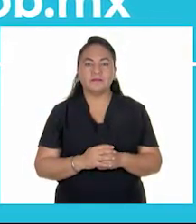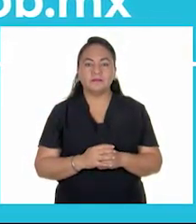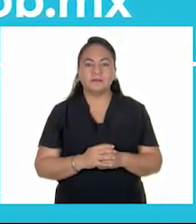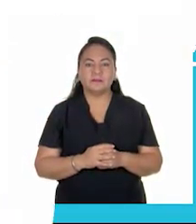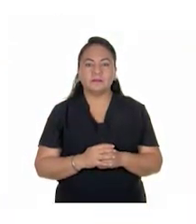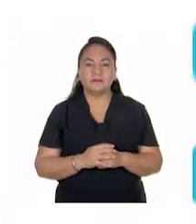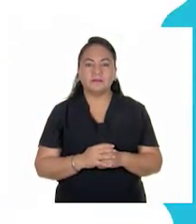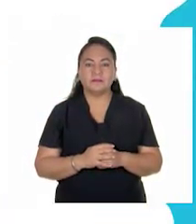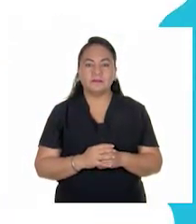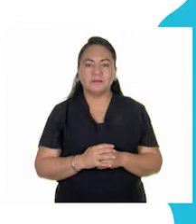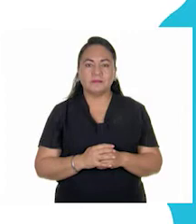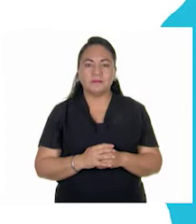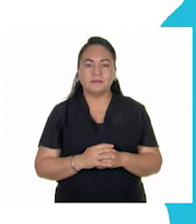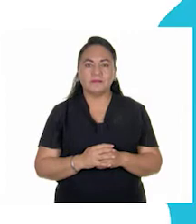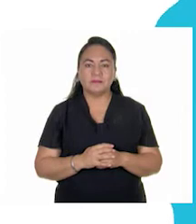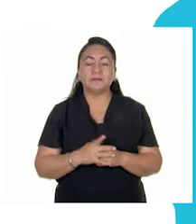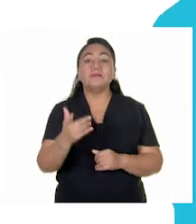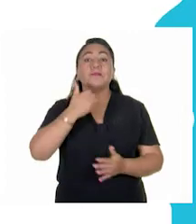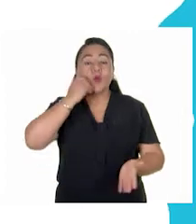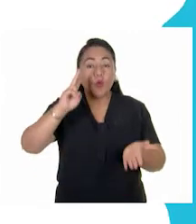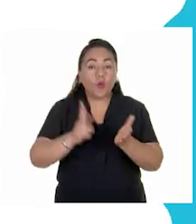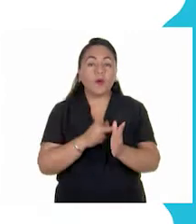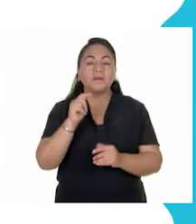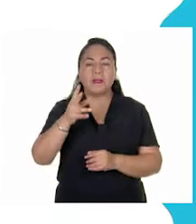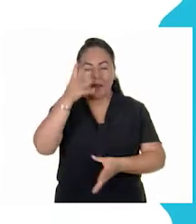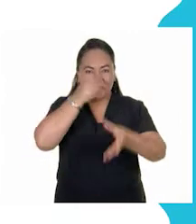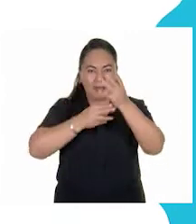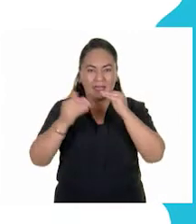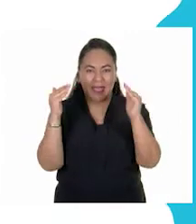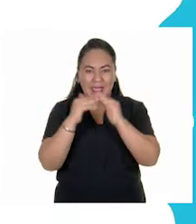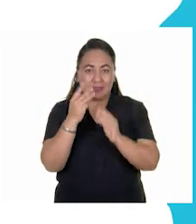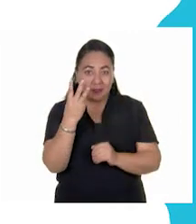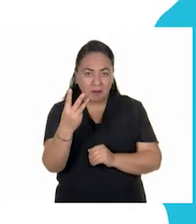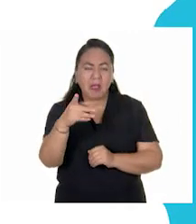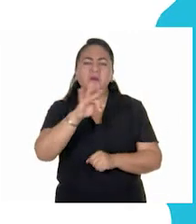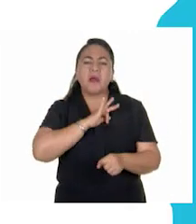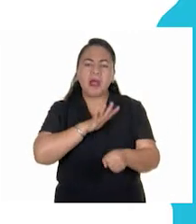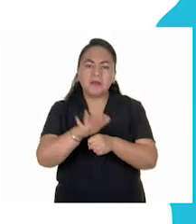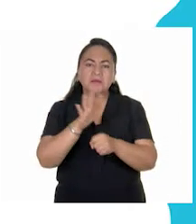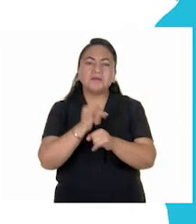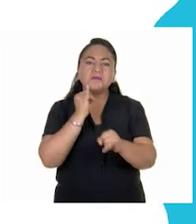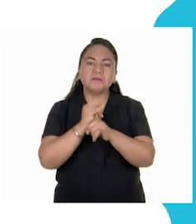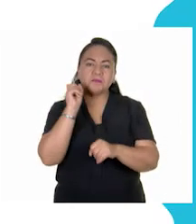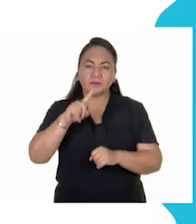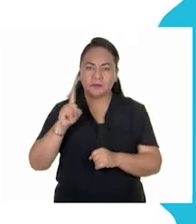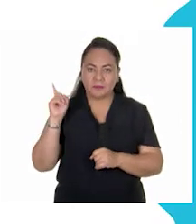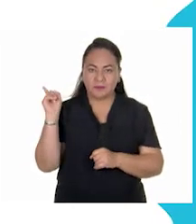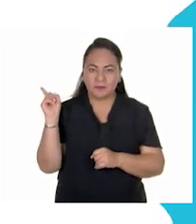conaliteg.cep.gob.mx. Si quieres volver a ver los programas de Aprende en Casa 3, los puedes encontrar